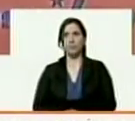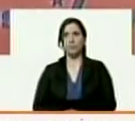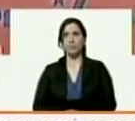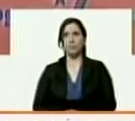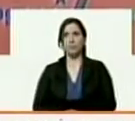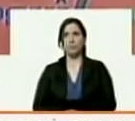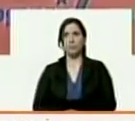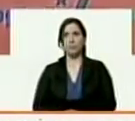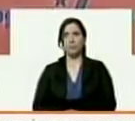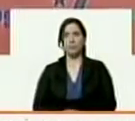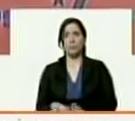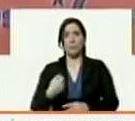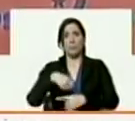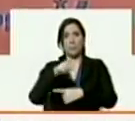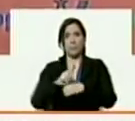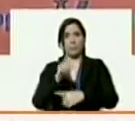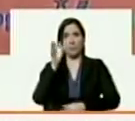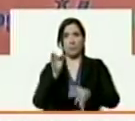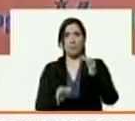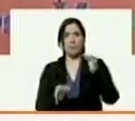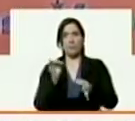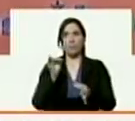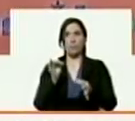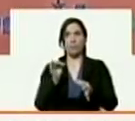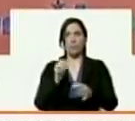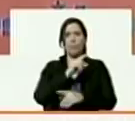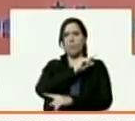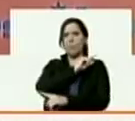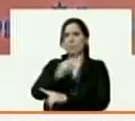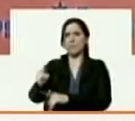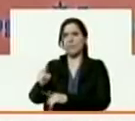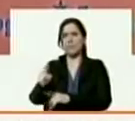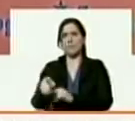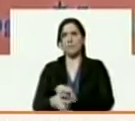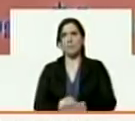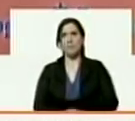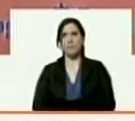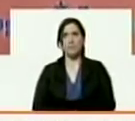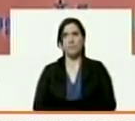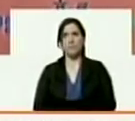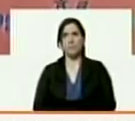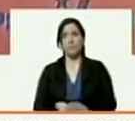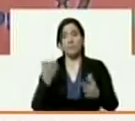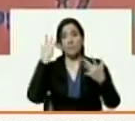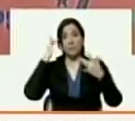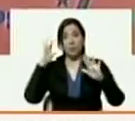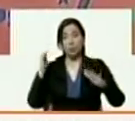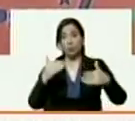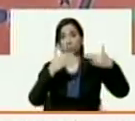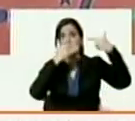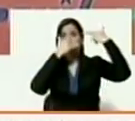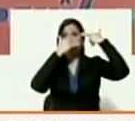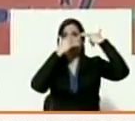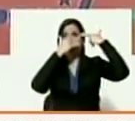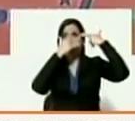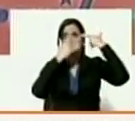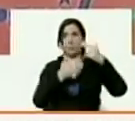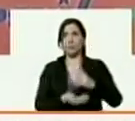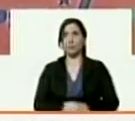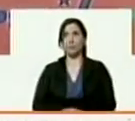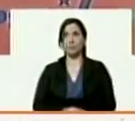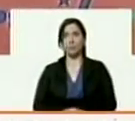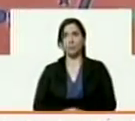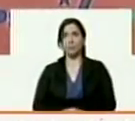la tolda Primero Justicia se ha denunciado el presunto secuestro de su tarjeta y de sus